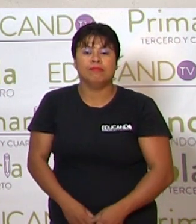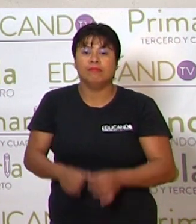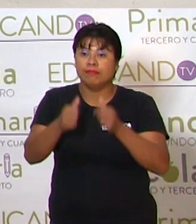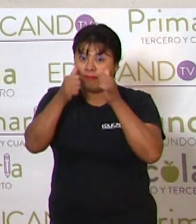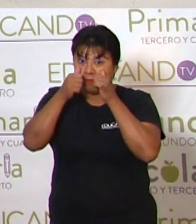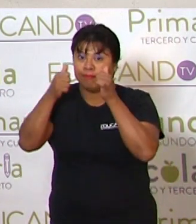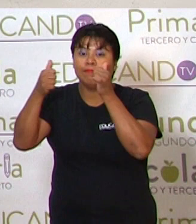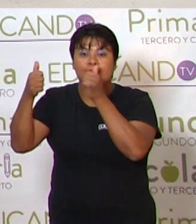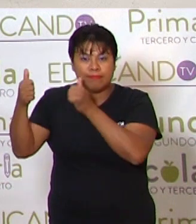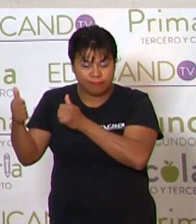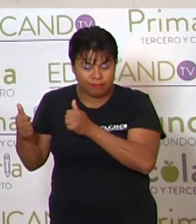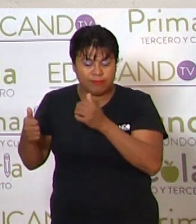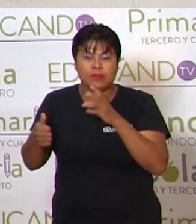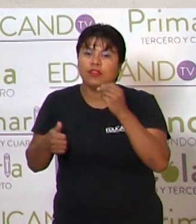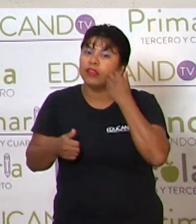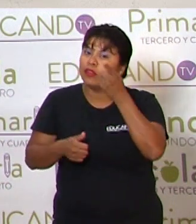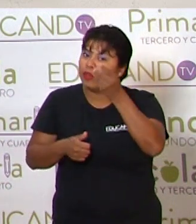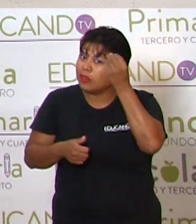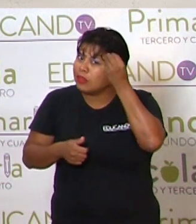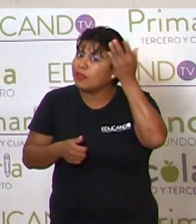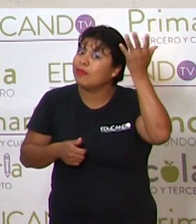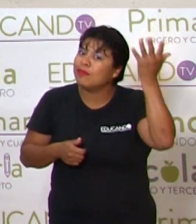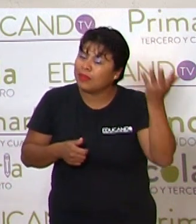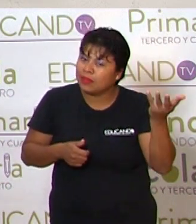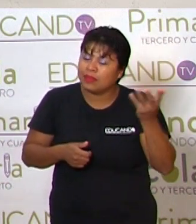atención, no quiero que se te olviden.